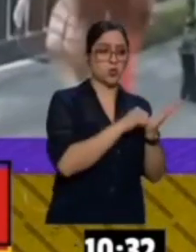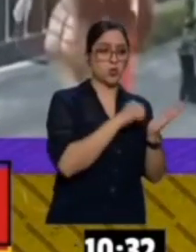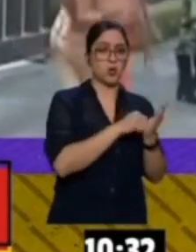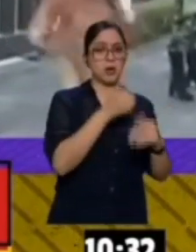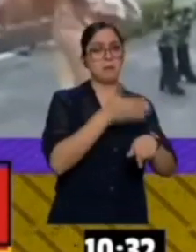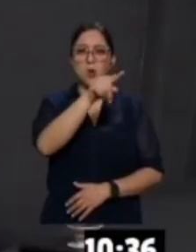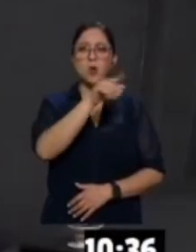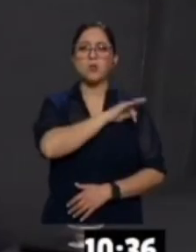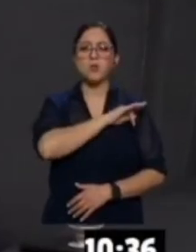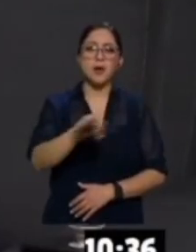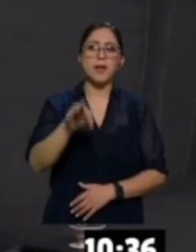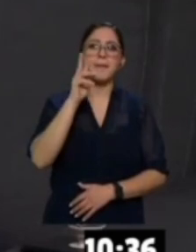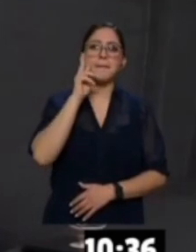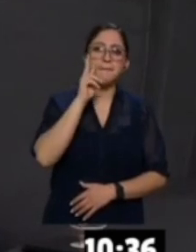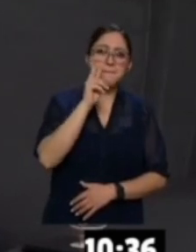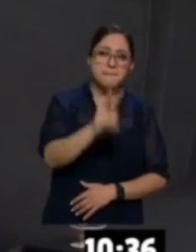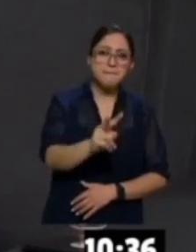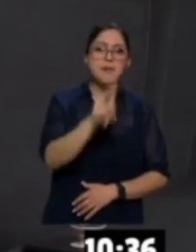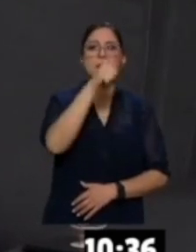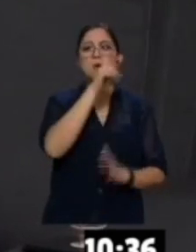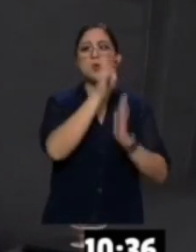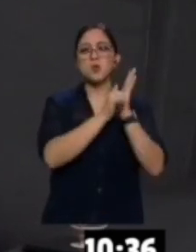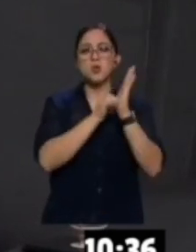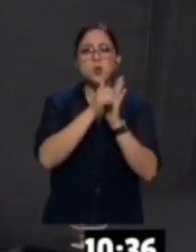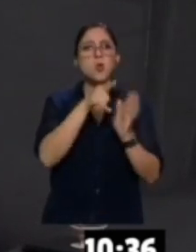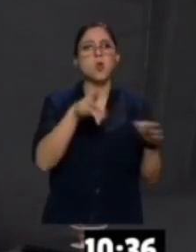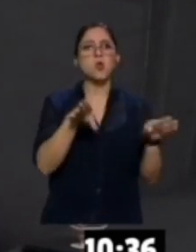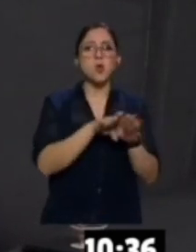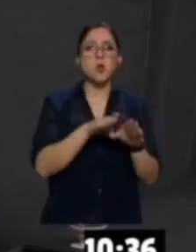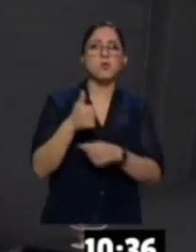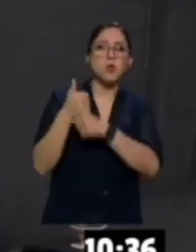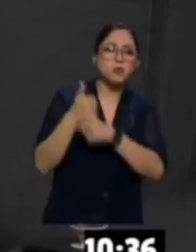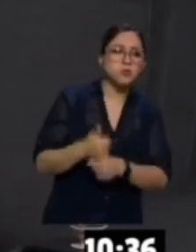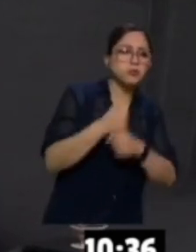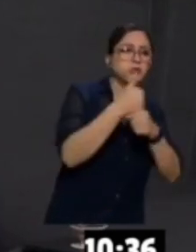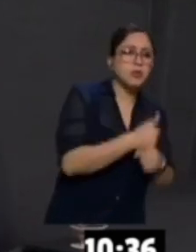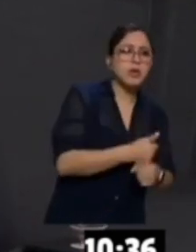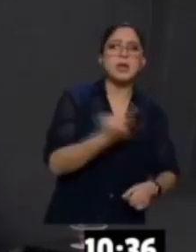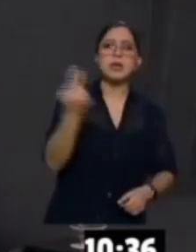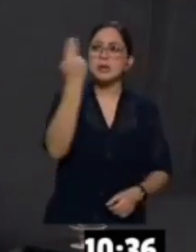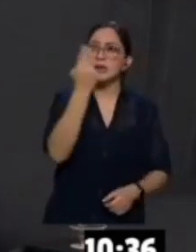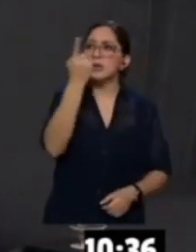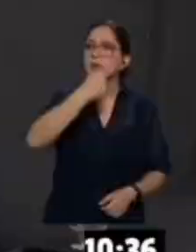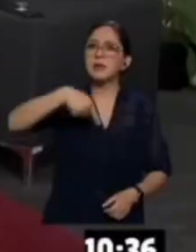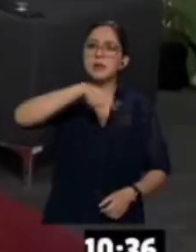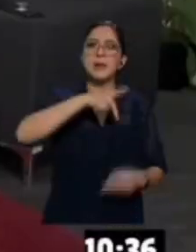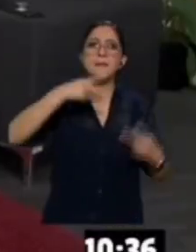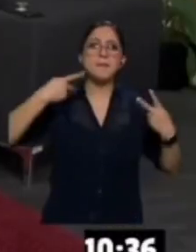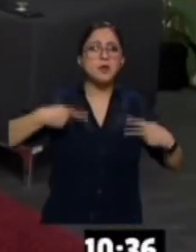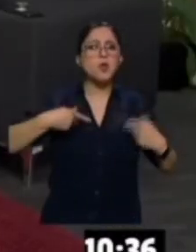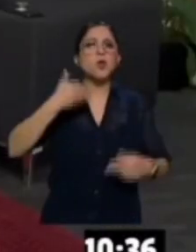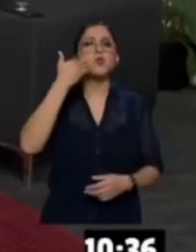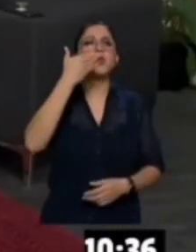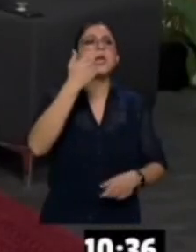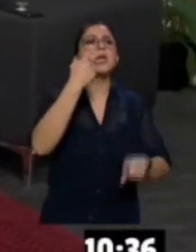alguna alternativa. Este peregrinaje, oye, y que todo mundo lo sepa. Sí. Por favor, tenemos que decir gracias, quién es ratero y quién no. Sí, no,